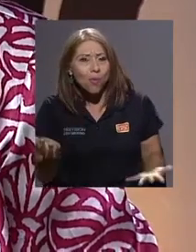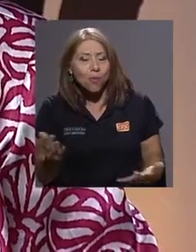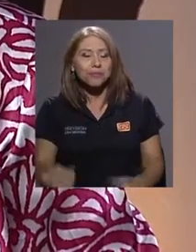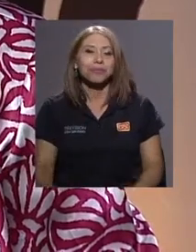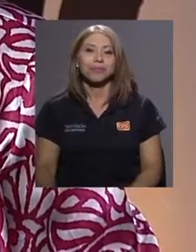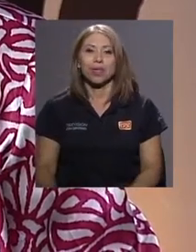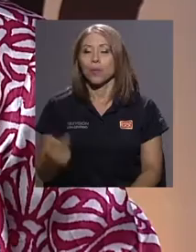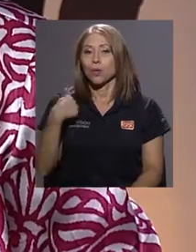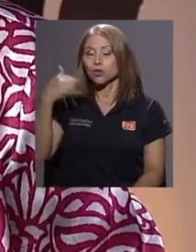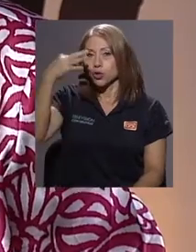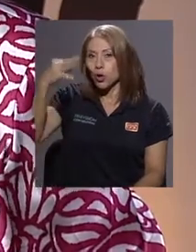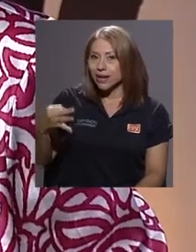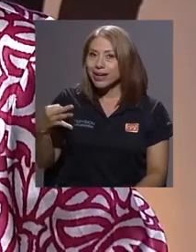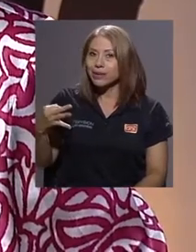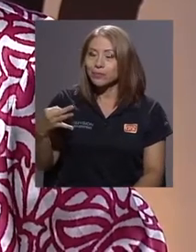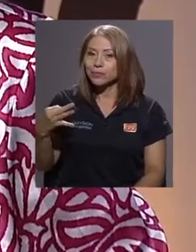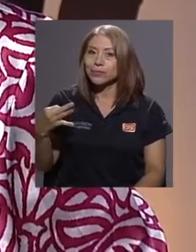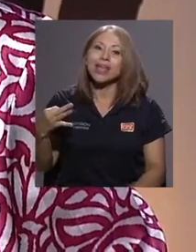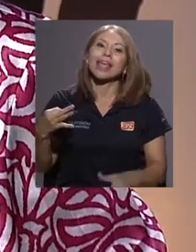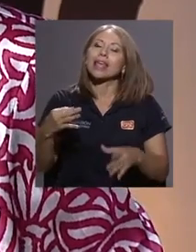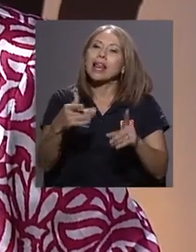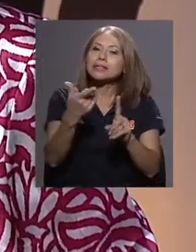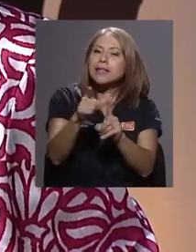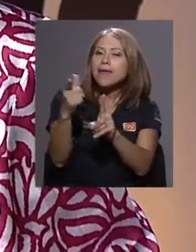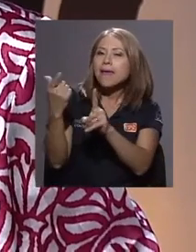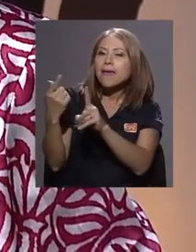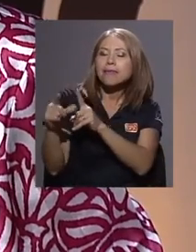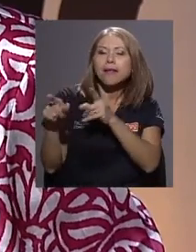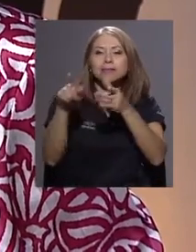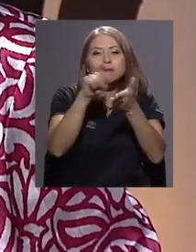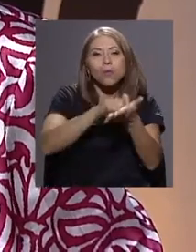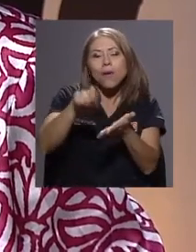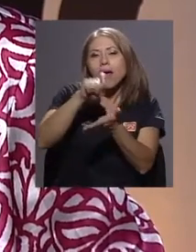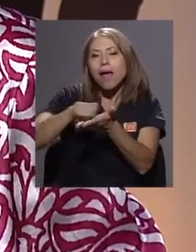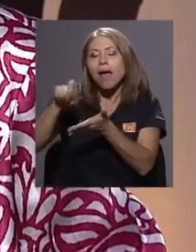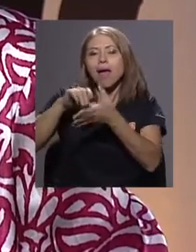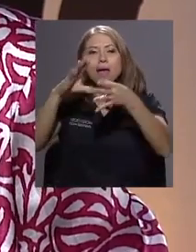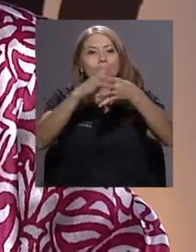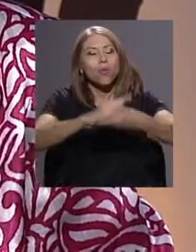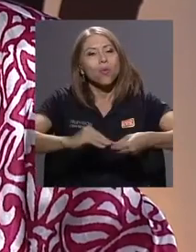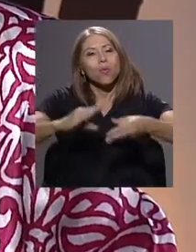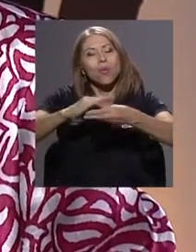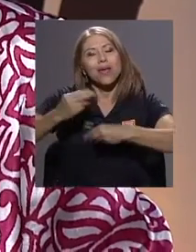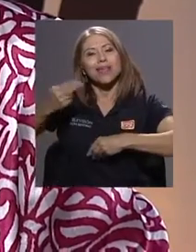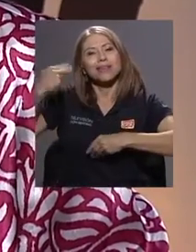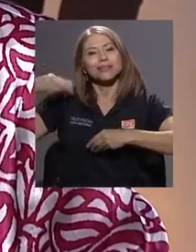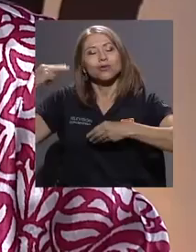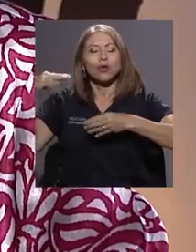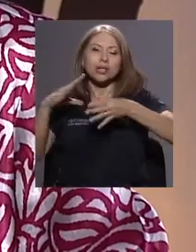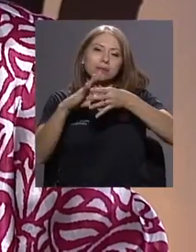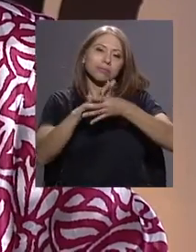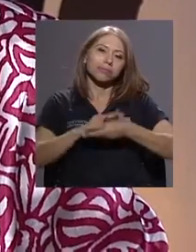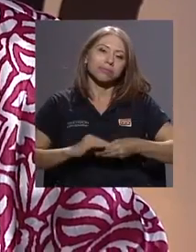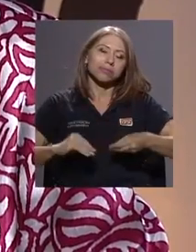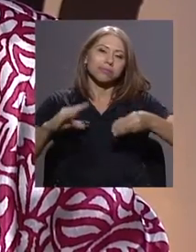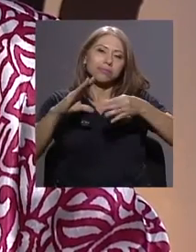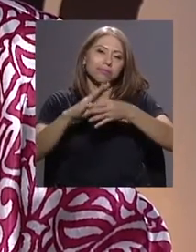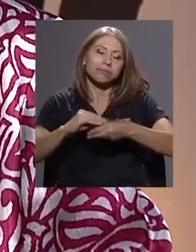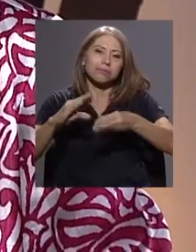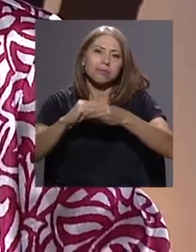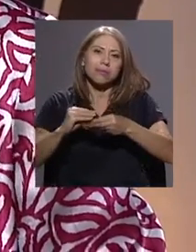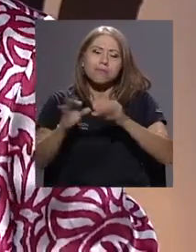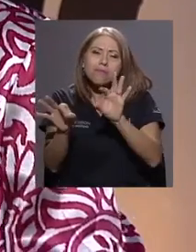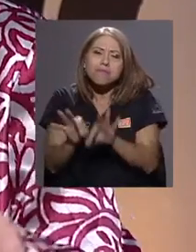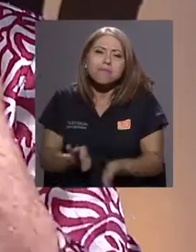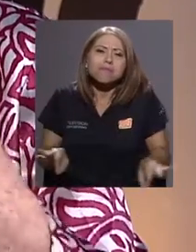yo creo que que las letras en los cuentos las historias las narraciones son muy importantes para